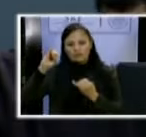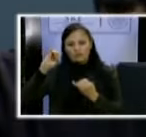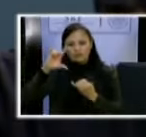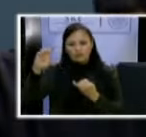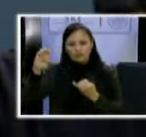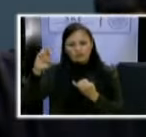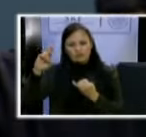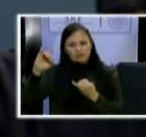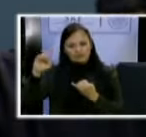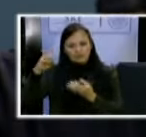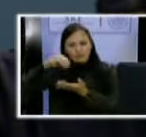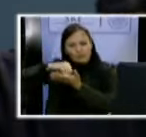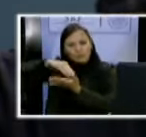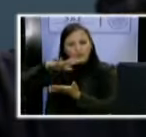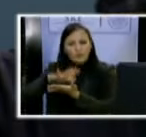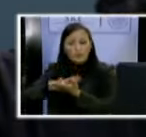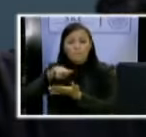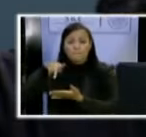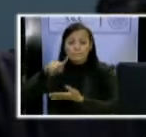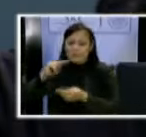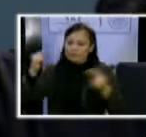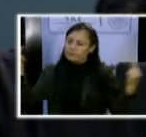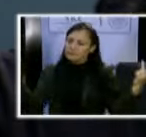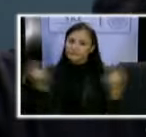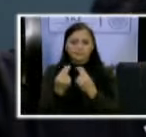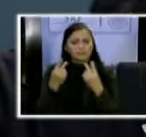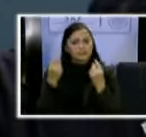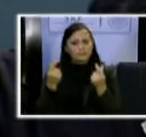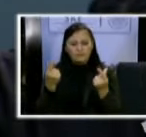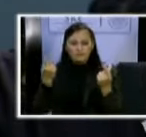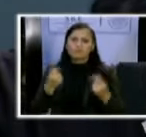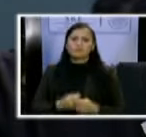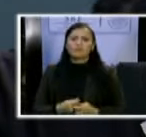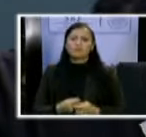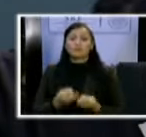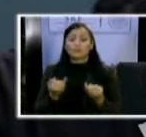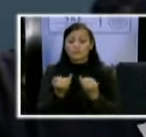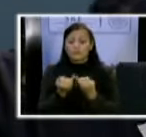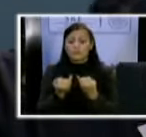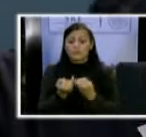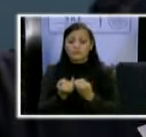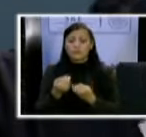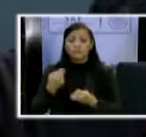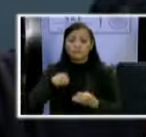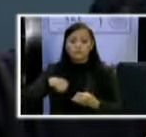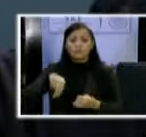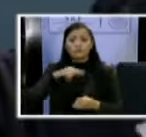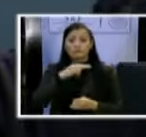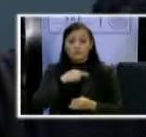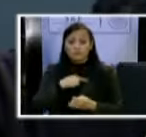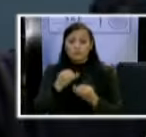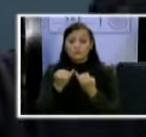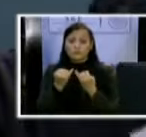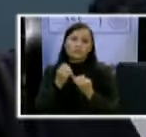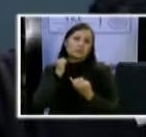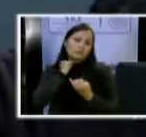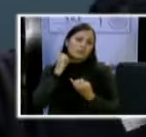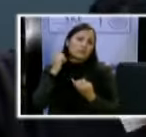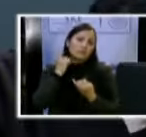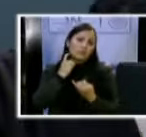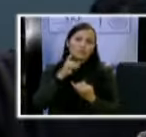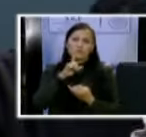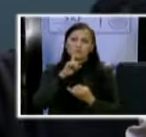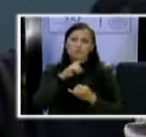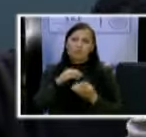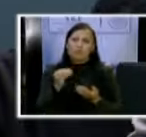correspondiente, pero estamos hablando de que urgen tiempos de respuesta. Y además dejamos nosotros como legisladores 2 omisiones. Una